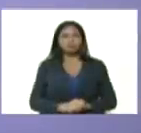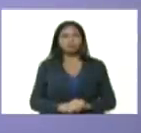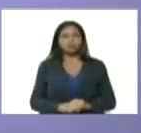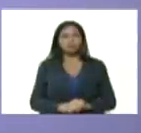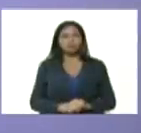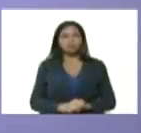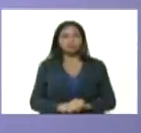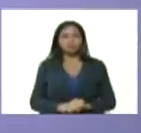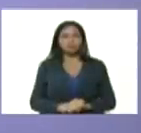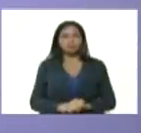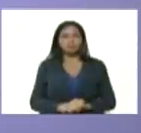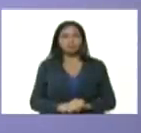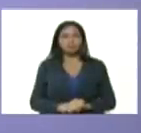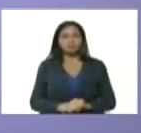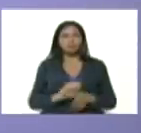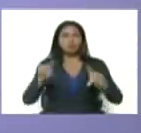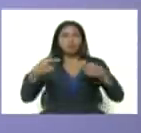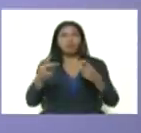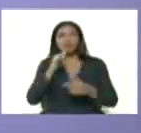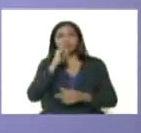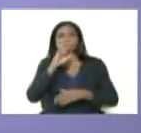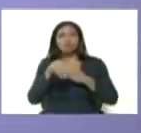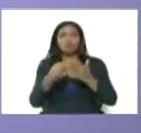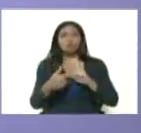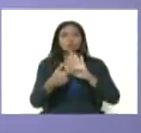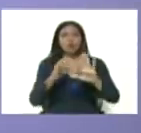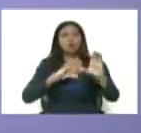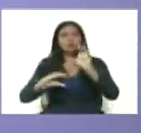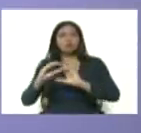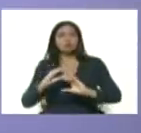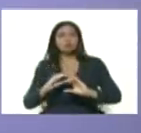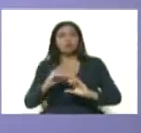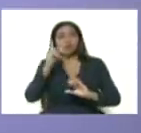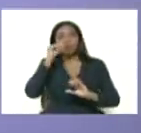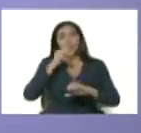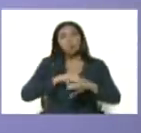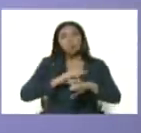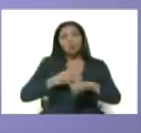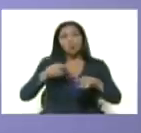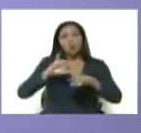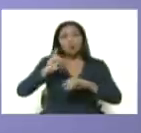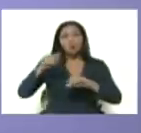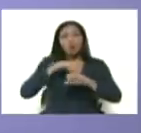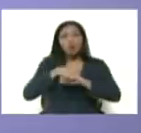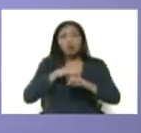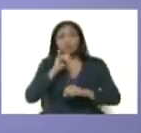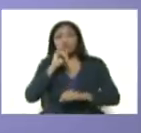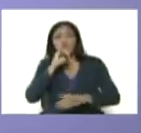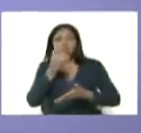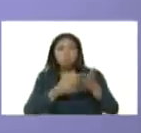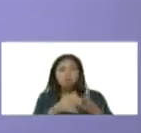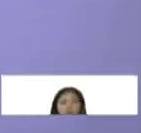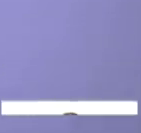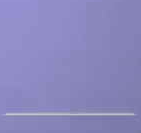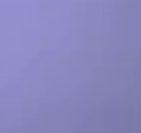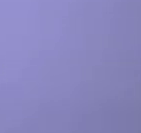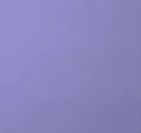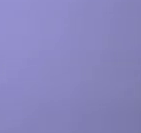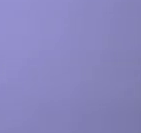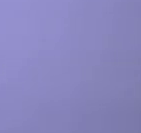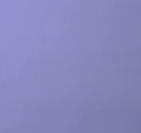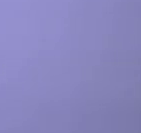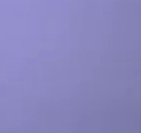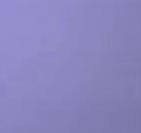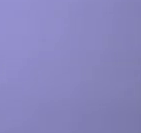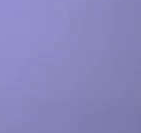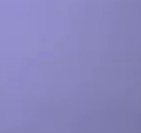Actualizada la información que a esta hora suministra el vicepresidente para la comunicación, doctor Jorge Rodríguez. No se han registrado casos de contagio por COVID-19